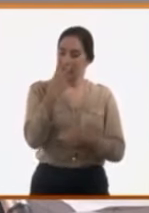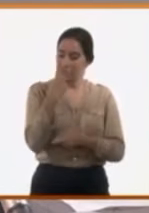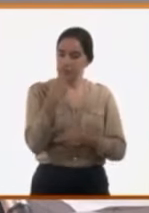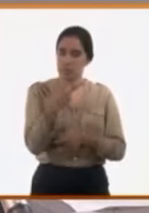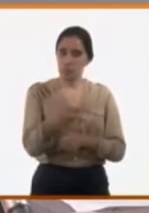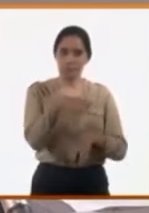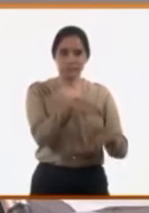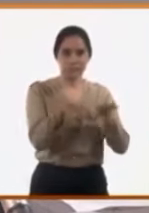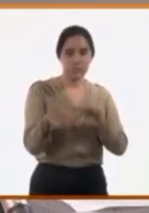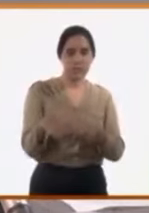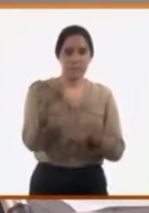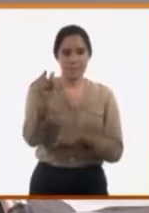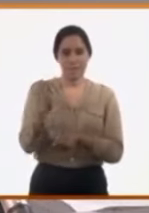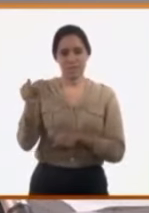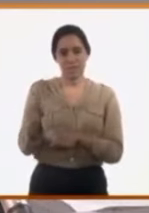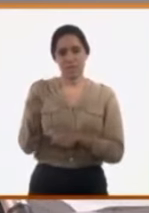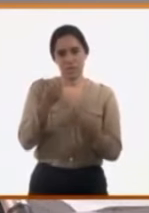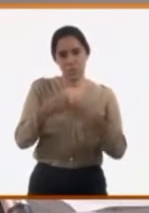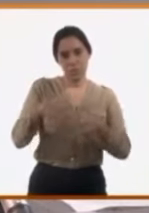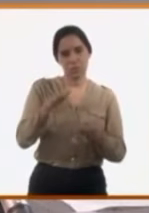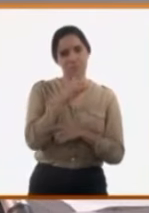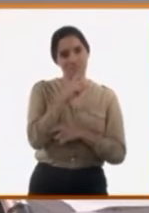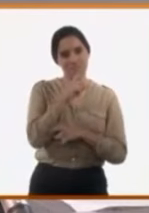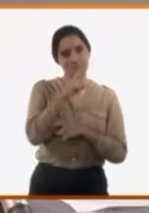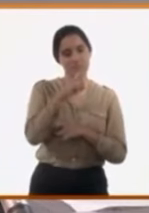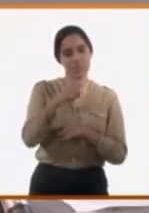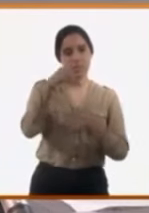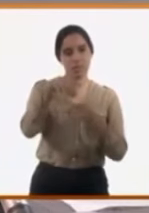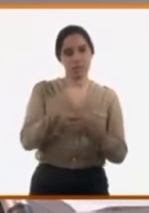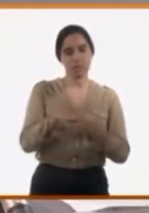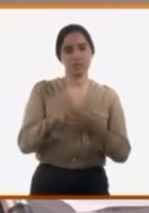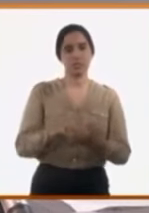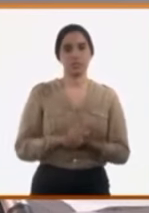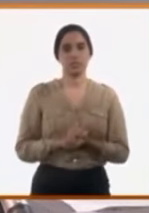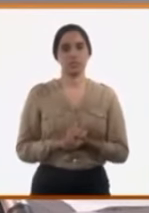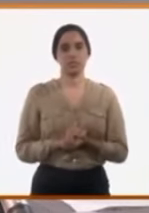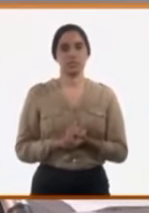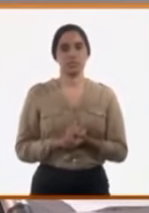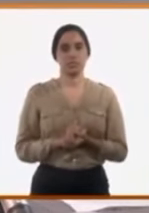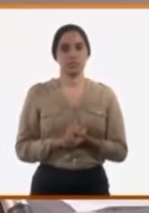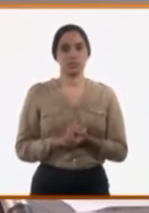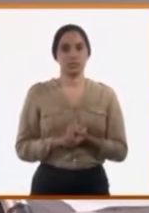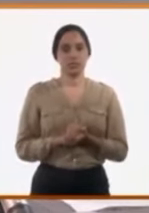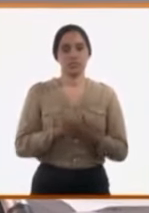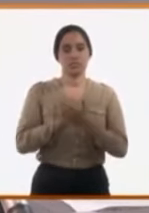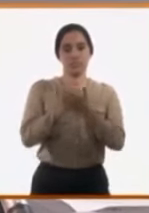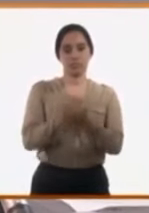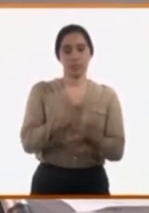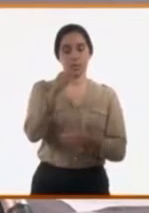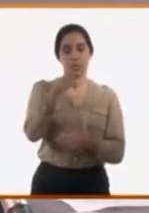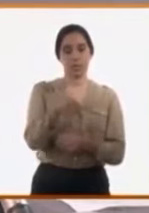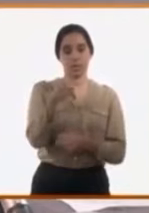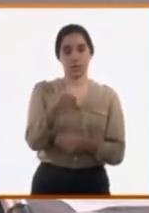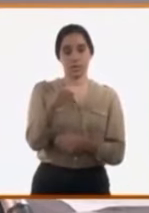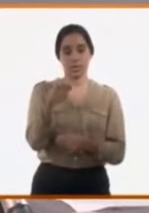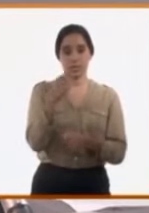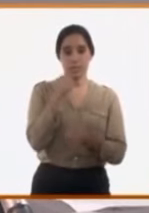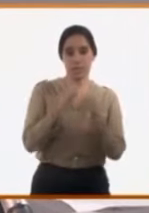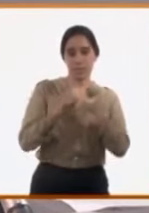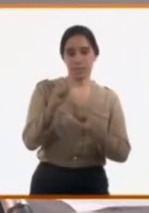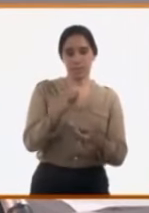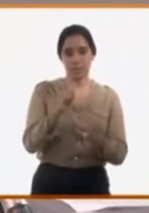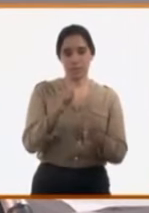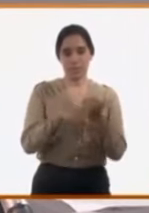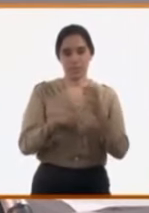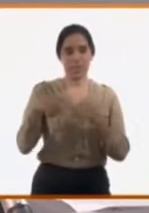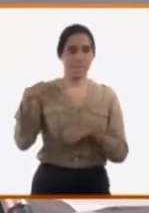personas con situaciones de vulnerabilidad cuáles ventajas tiene por ejemplo este experimento que no sé si dice que se desarrolló en Pinal